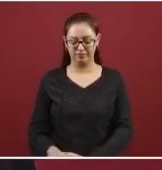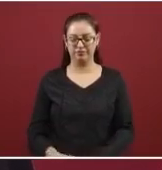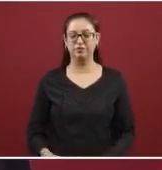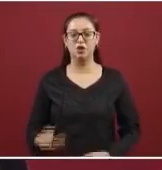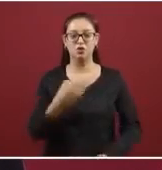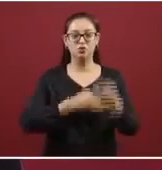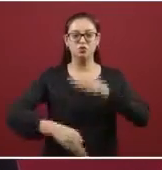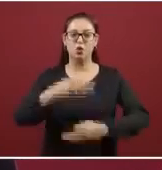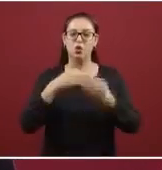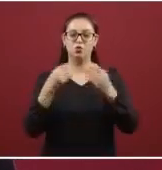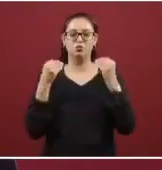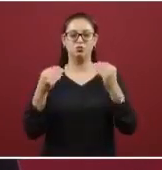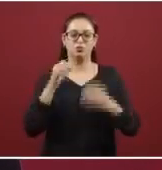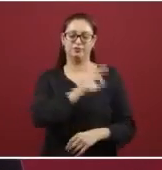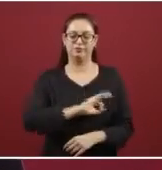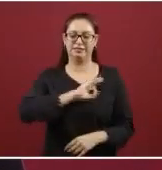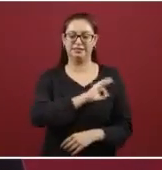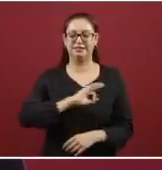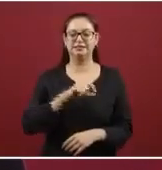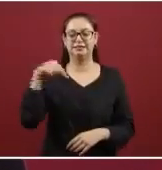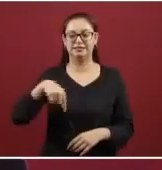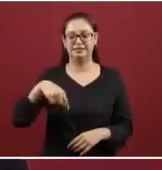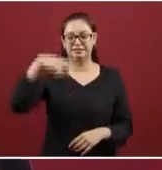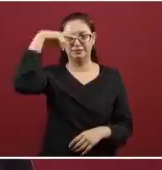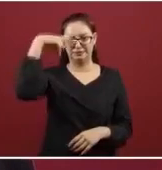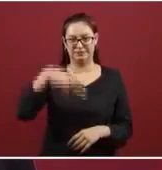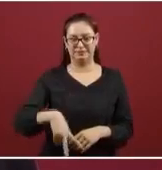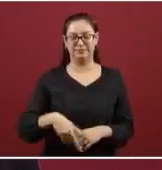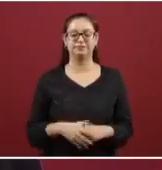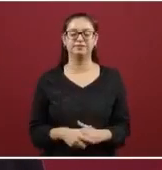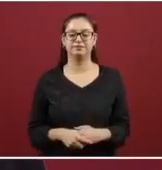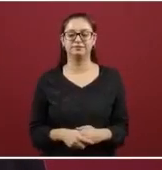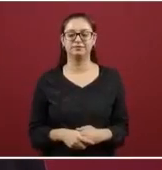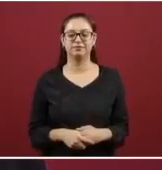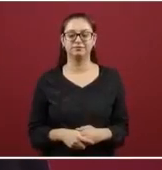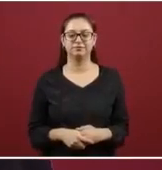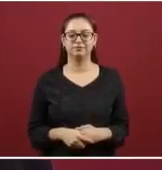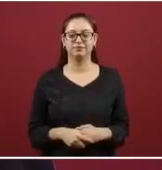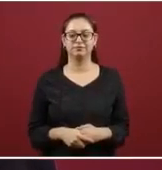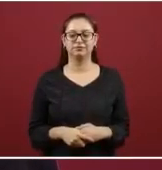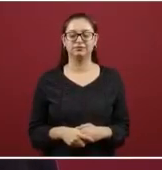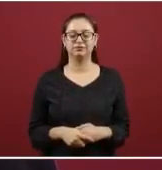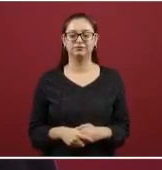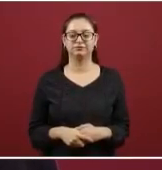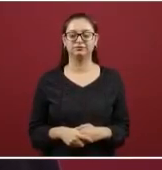seamos muy felices en México. Y hoy les